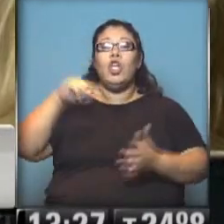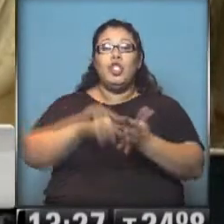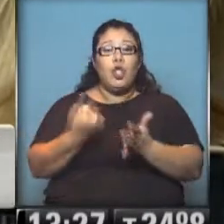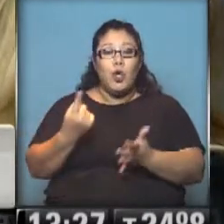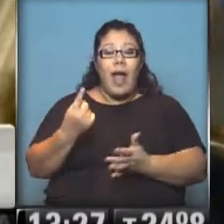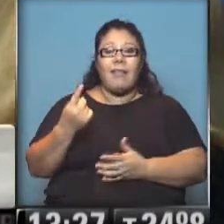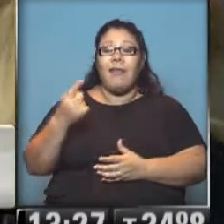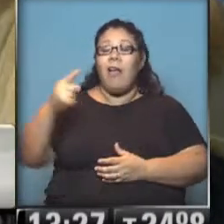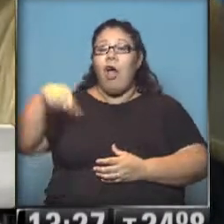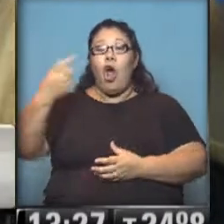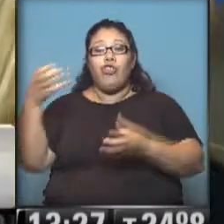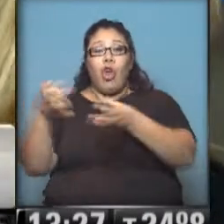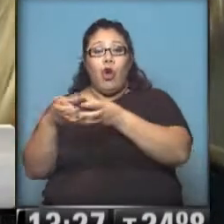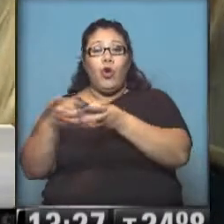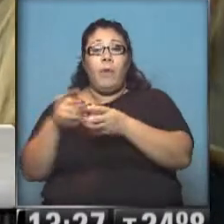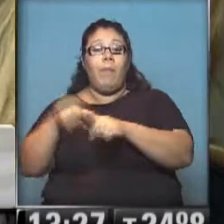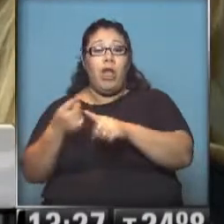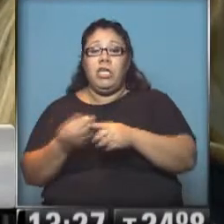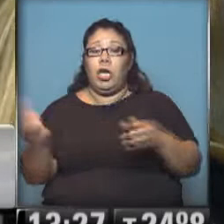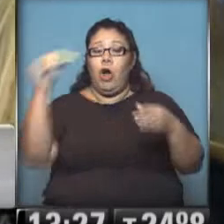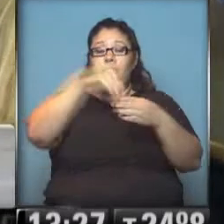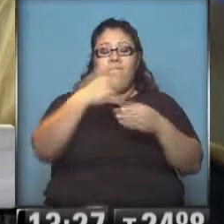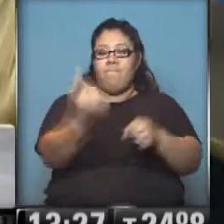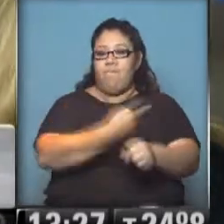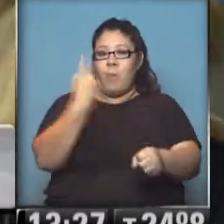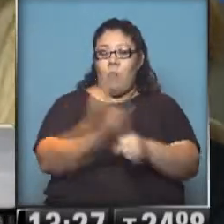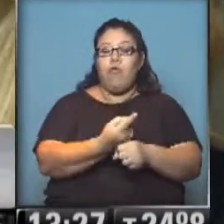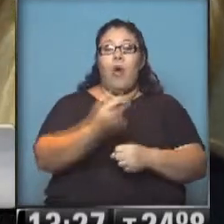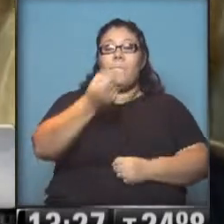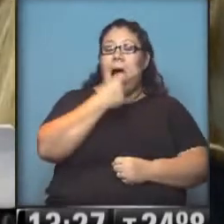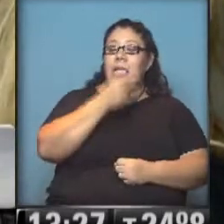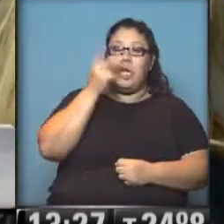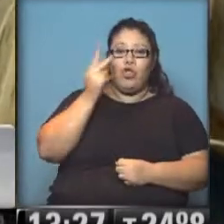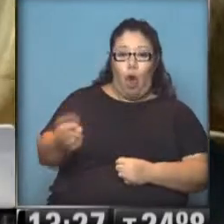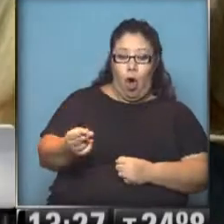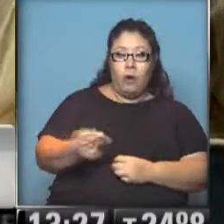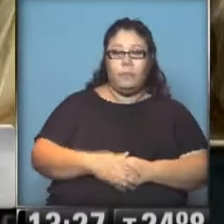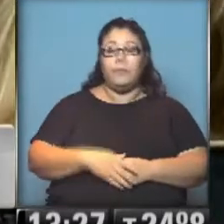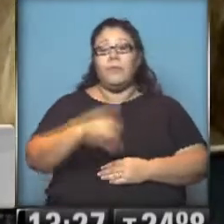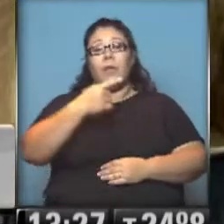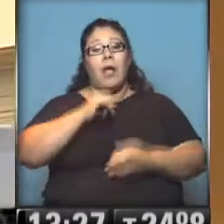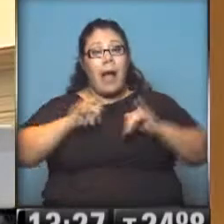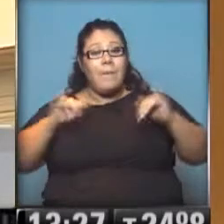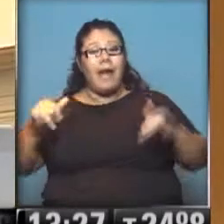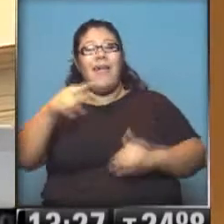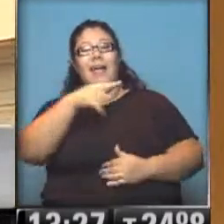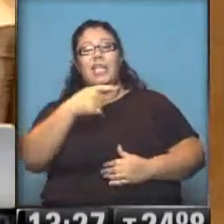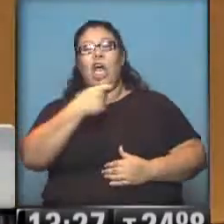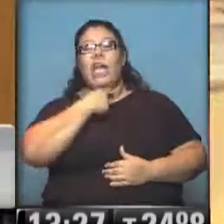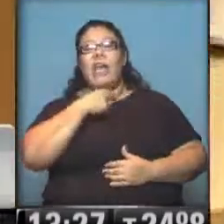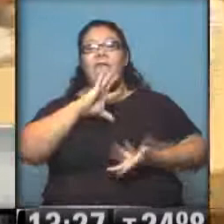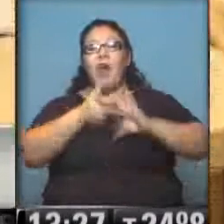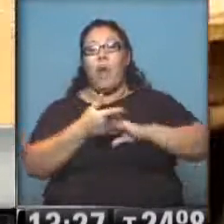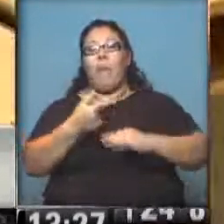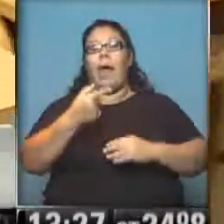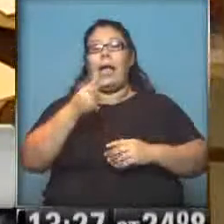hacer escuchar su voz. Fue en muy malas condiciones que se hizo esta elección, incluso enfrentando campañas que querían mostrarnos como divididos, sin